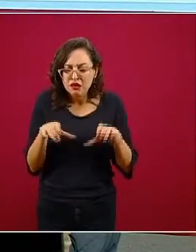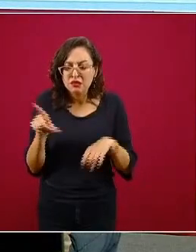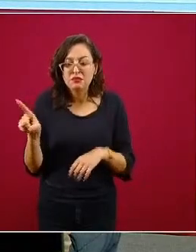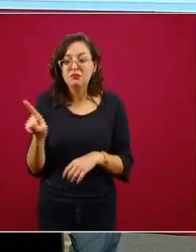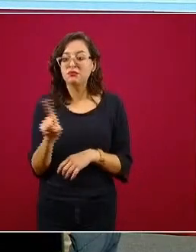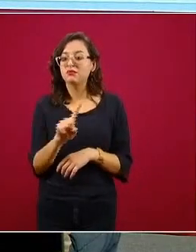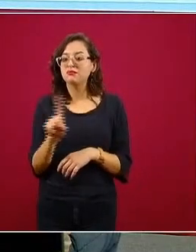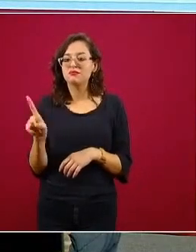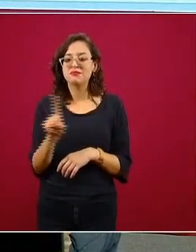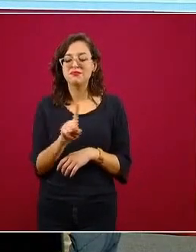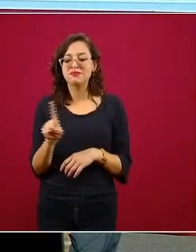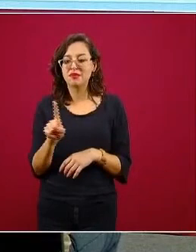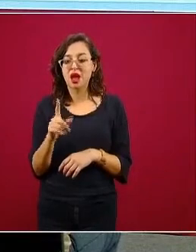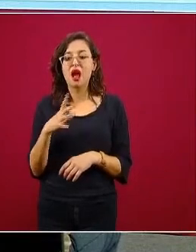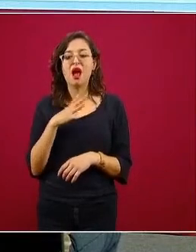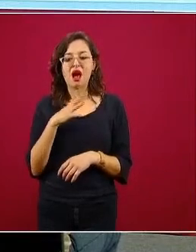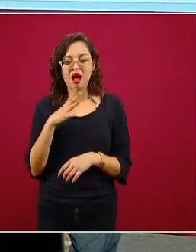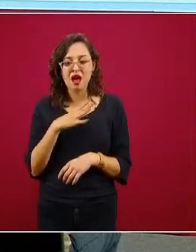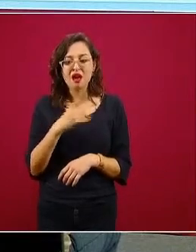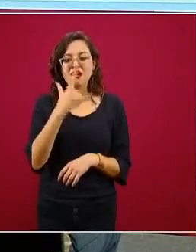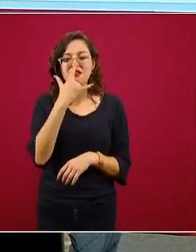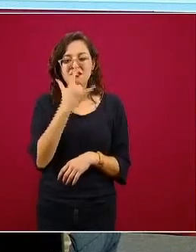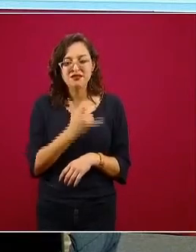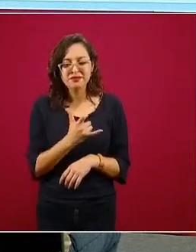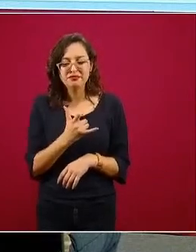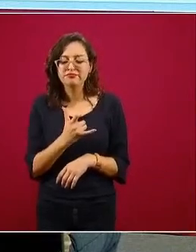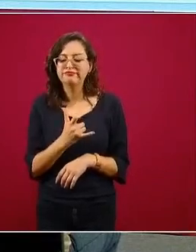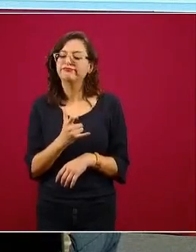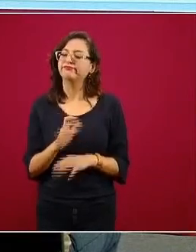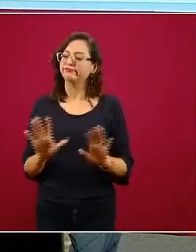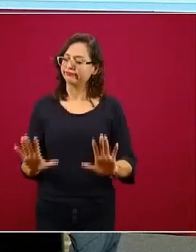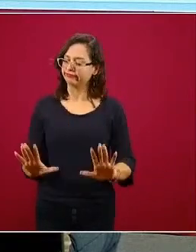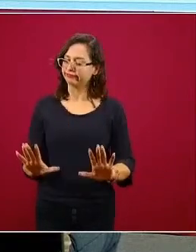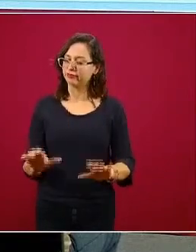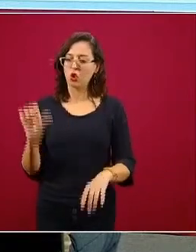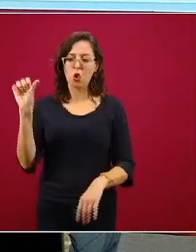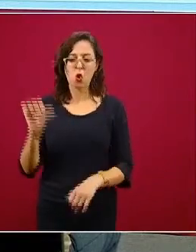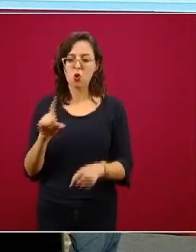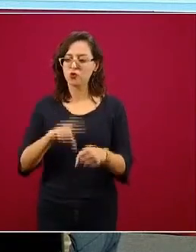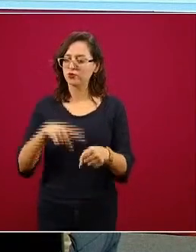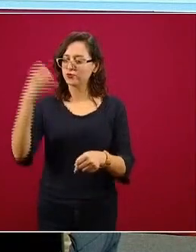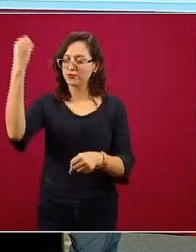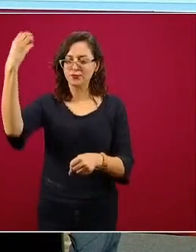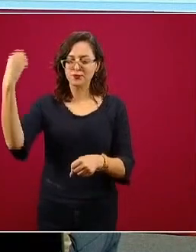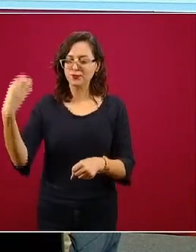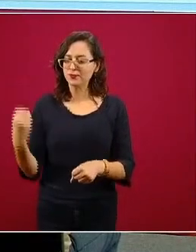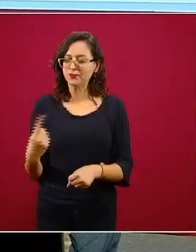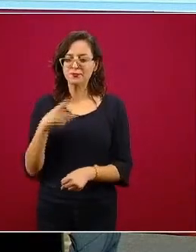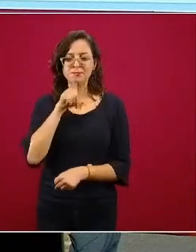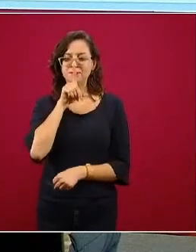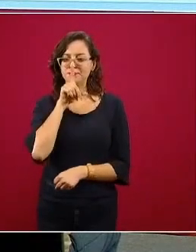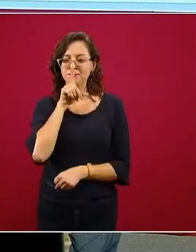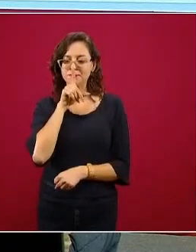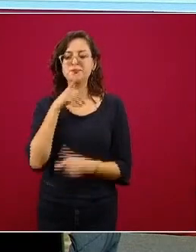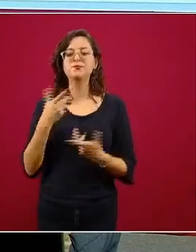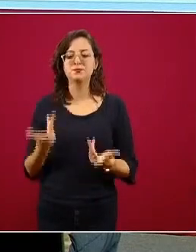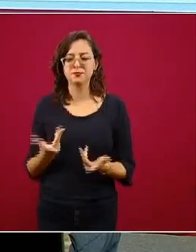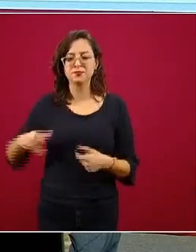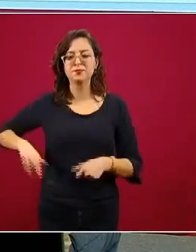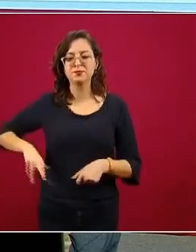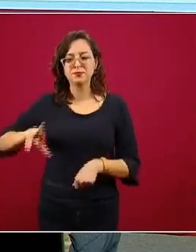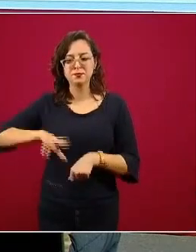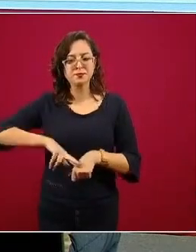que no, que hay inconsistencias. Entonces, hoy no vamos a presentar el semáforo y vamos a evaluar y vamos a replaticar con las